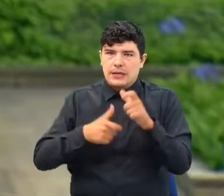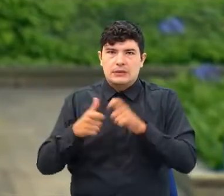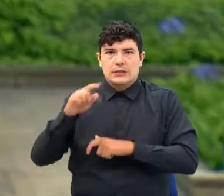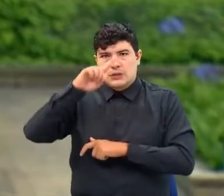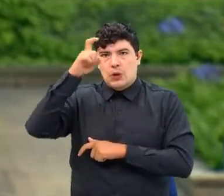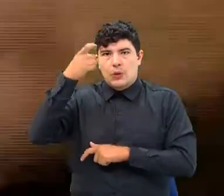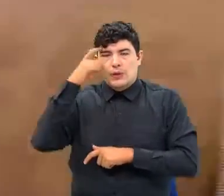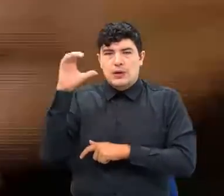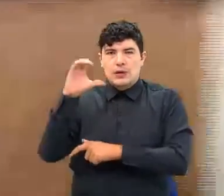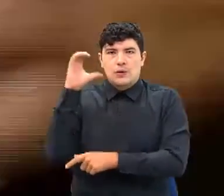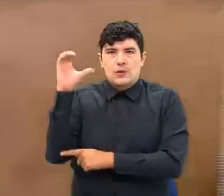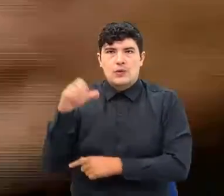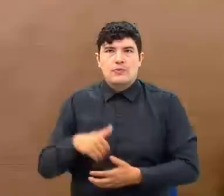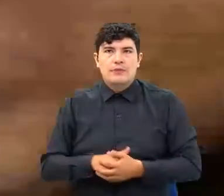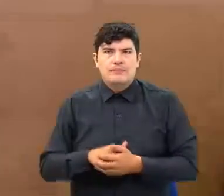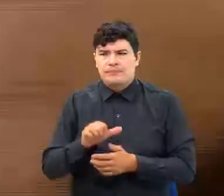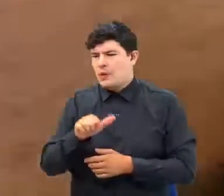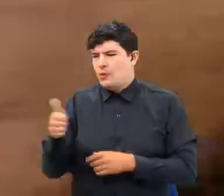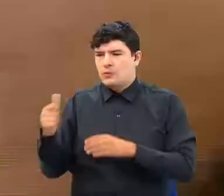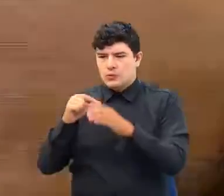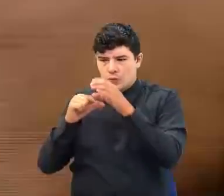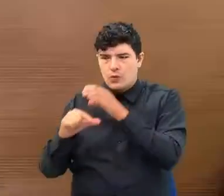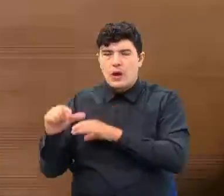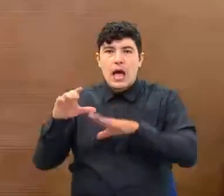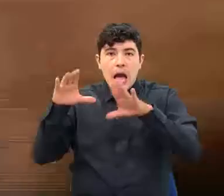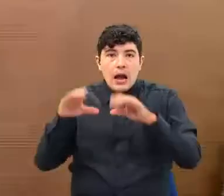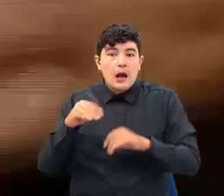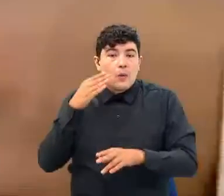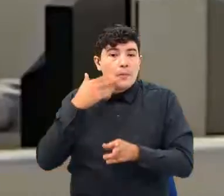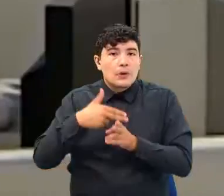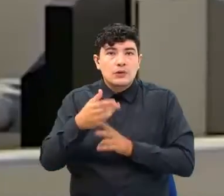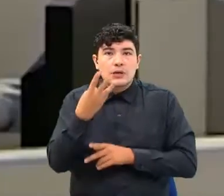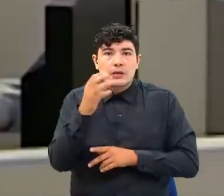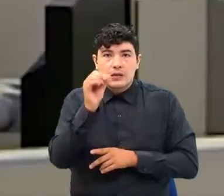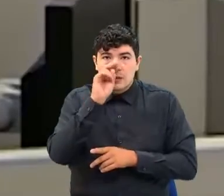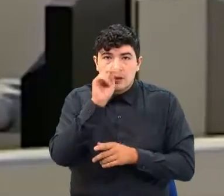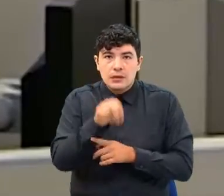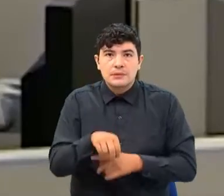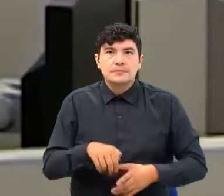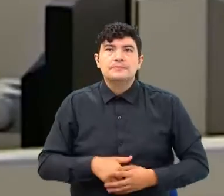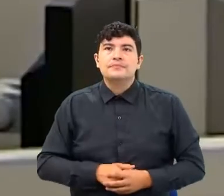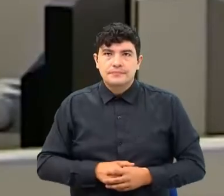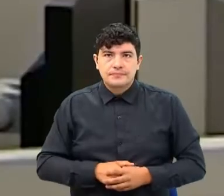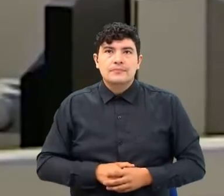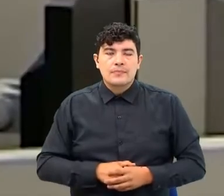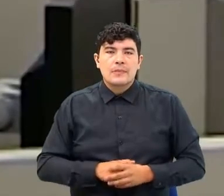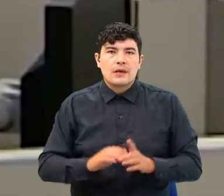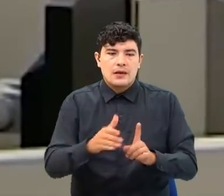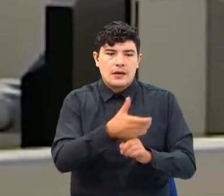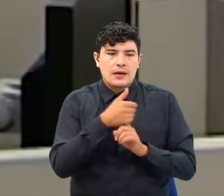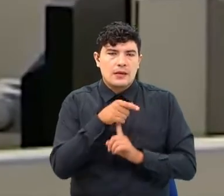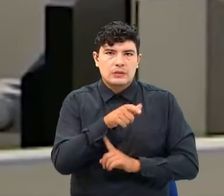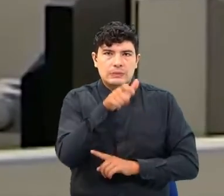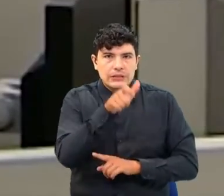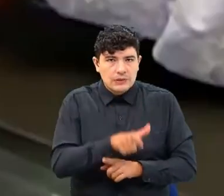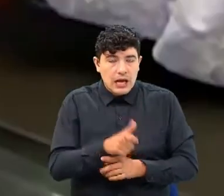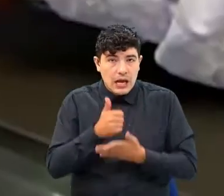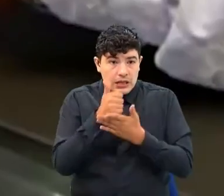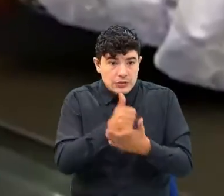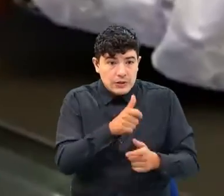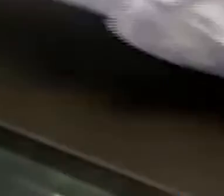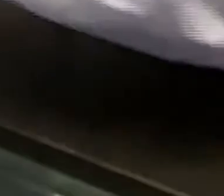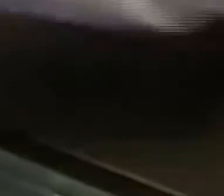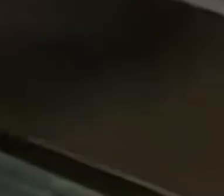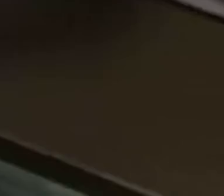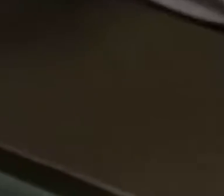de nuestro país otro subsidio que se acaba desde el próximo 30 de junio será el de la protección al cesante el cual era una ayuda en dinero a las personas que